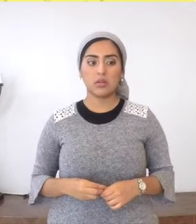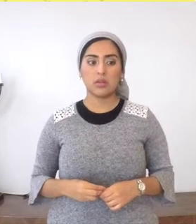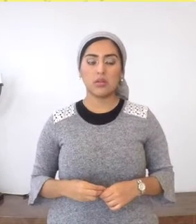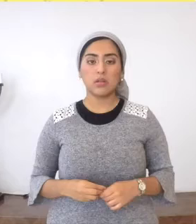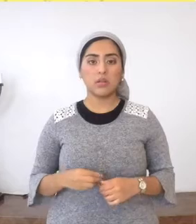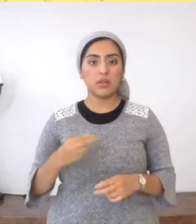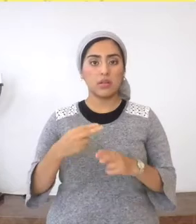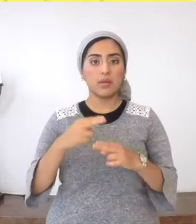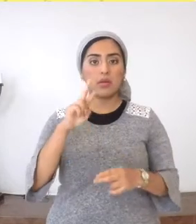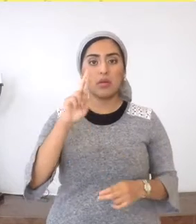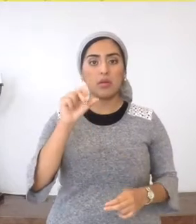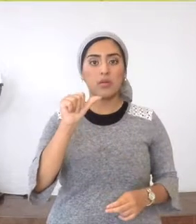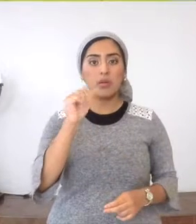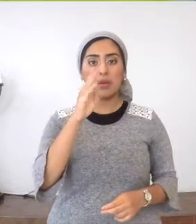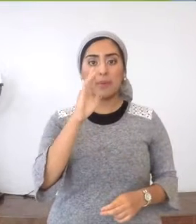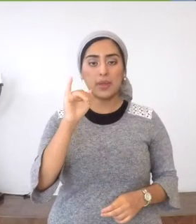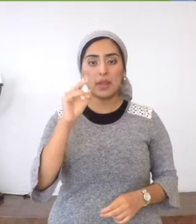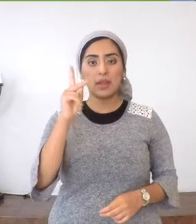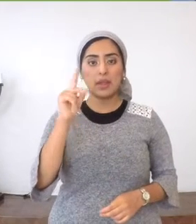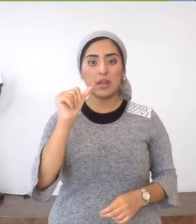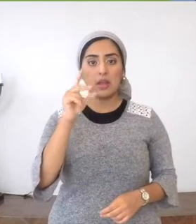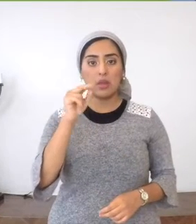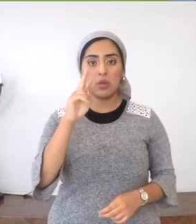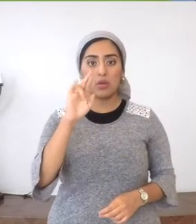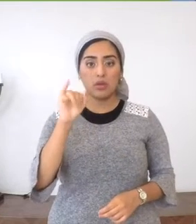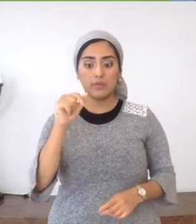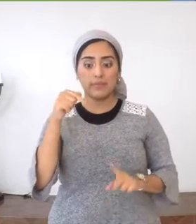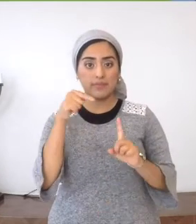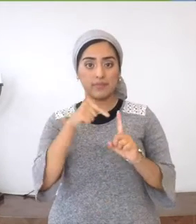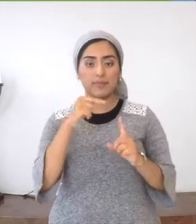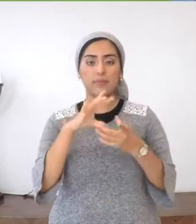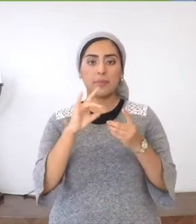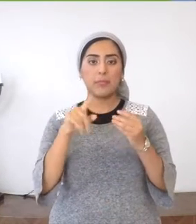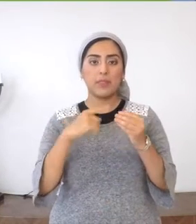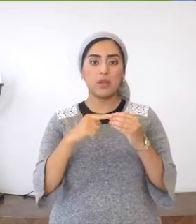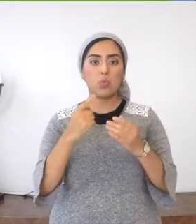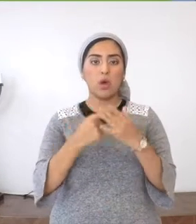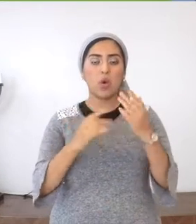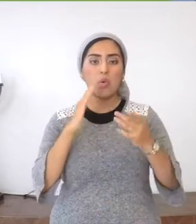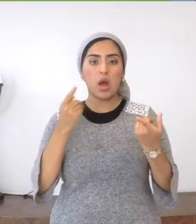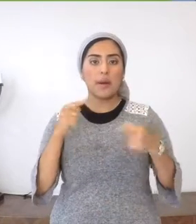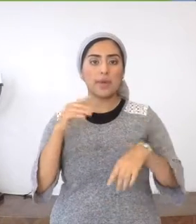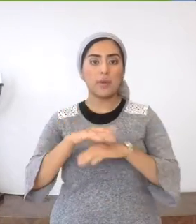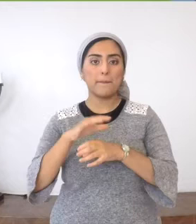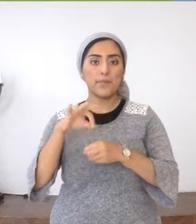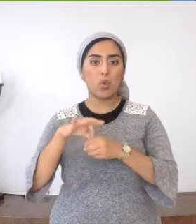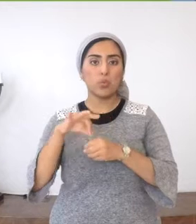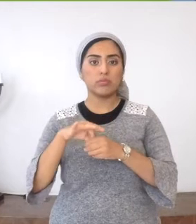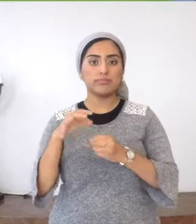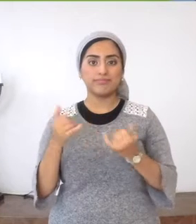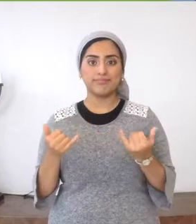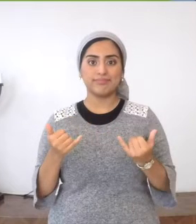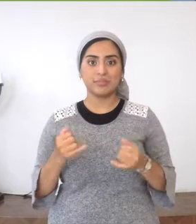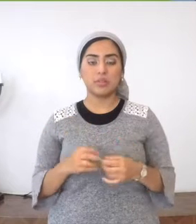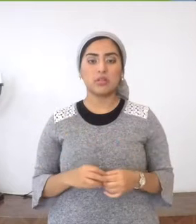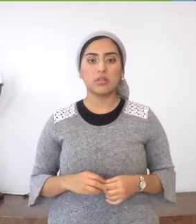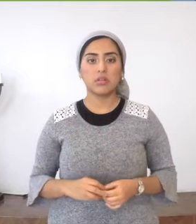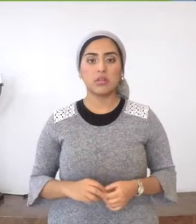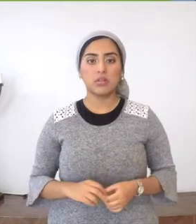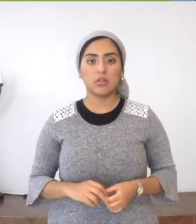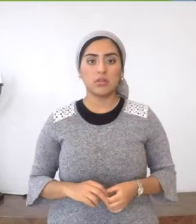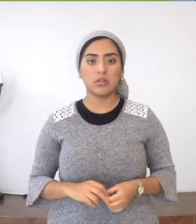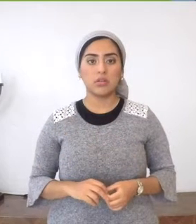Bueno Ahora El Rabino Kaduri No sé si ustedes Sepan De él Predijo Los resultados De las